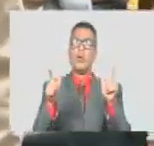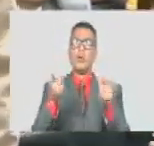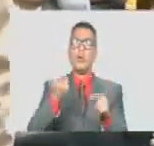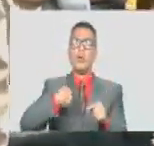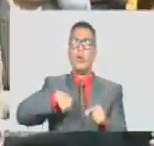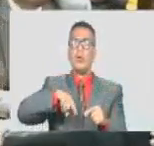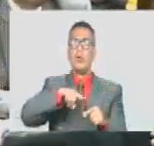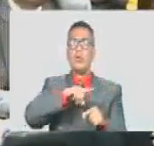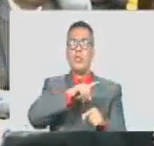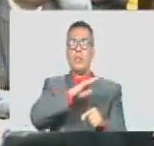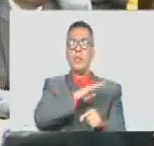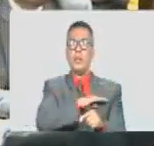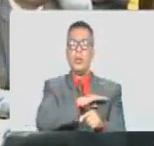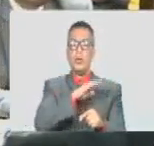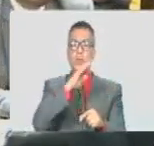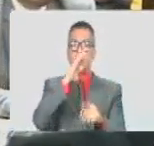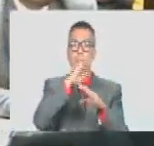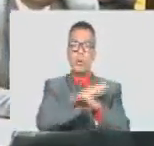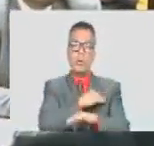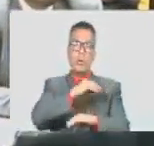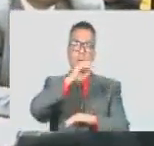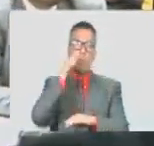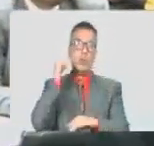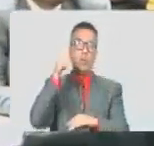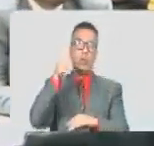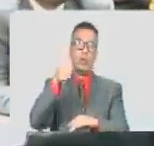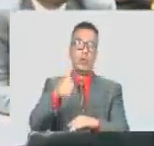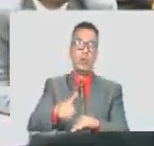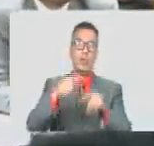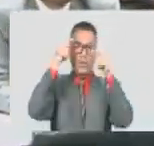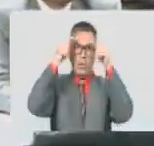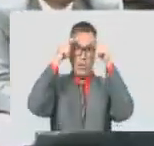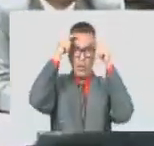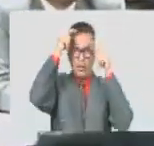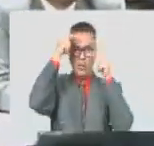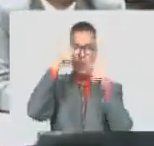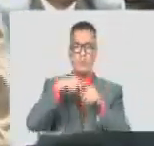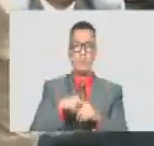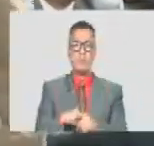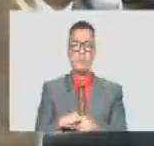nuestro comandante supremo y eterno, Hugo Chávez Frías.